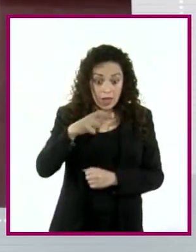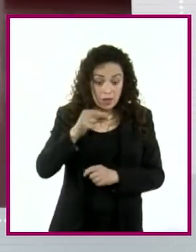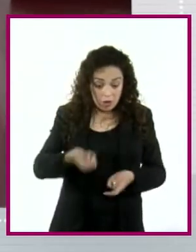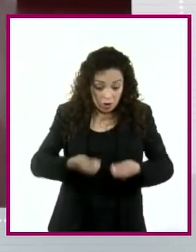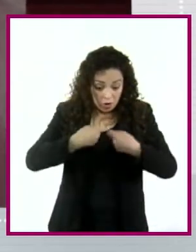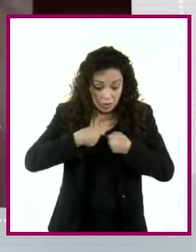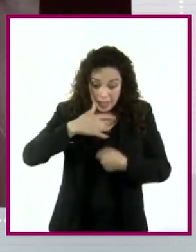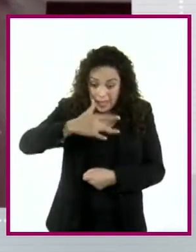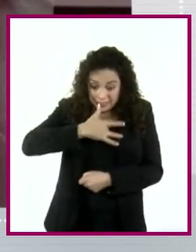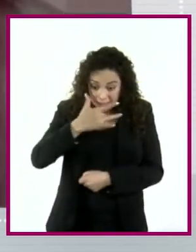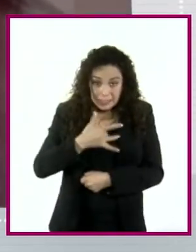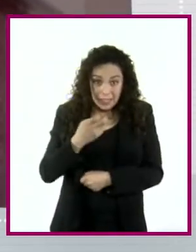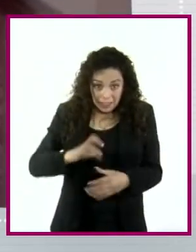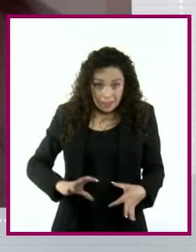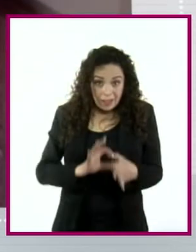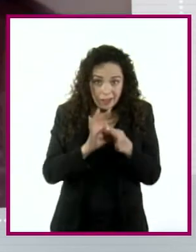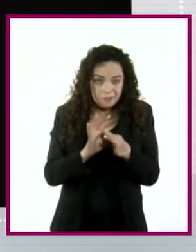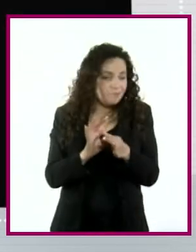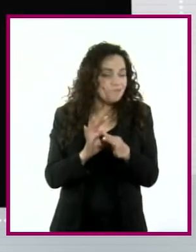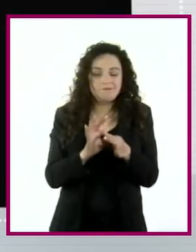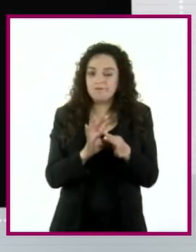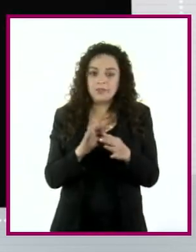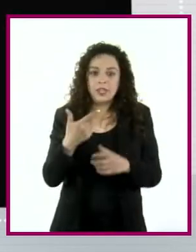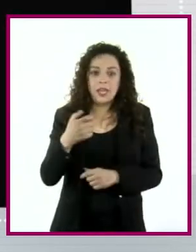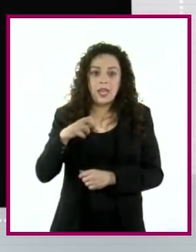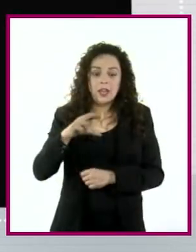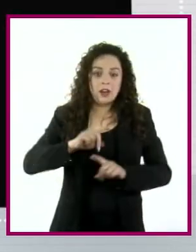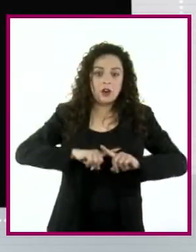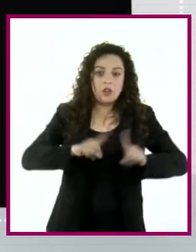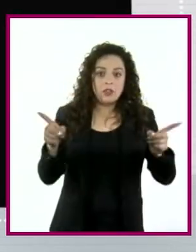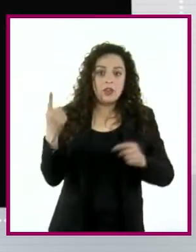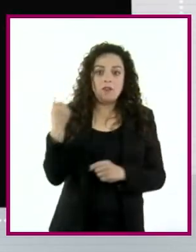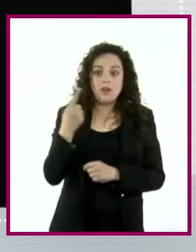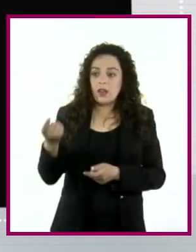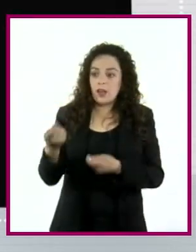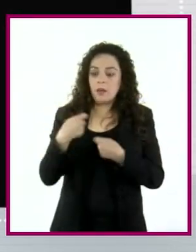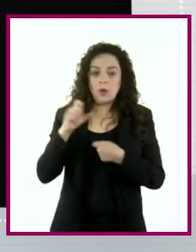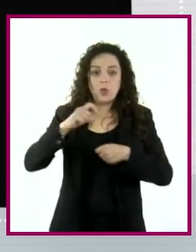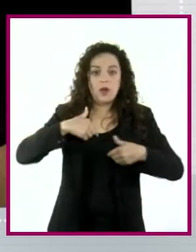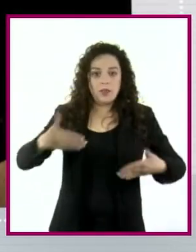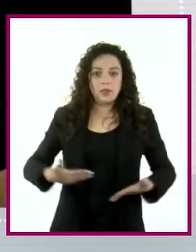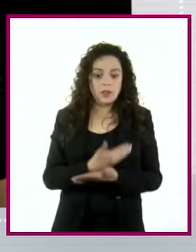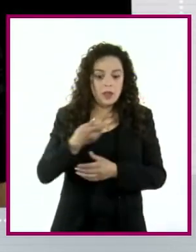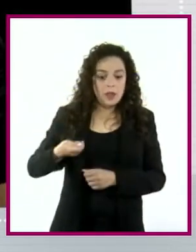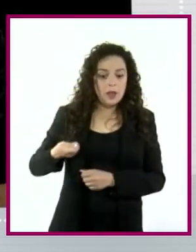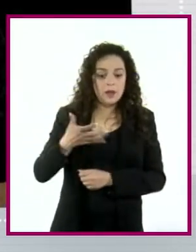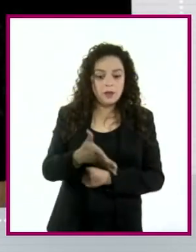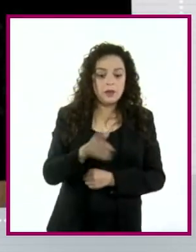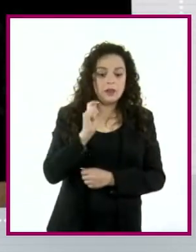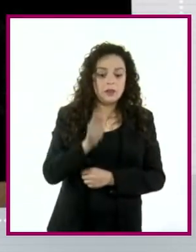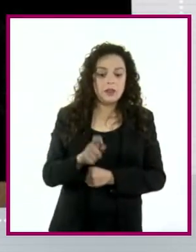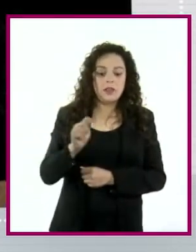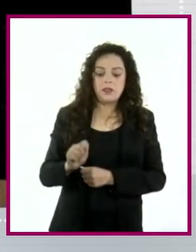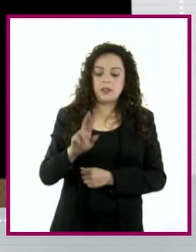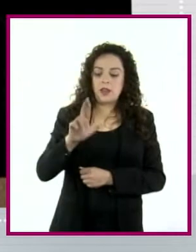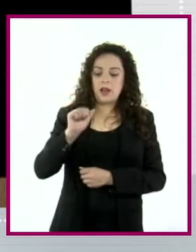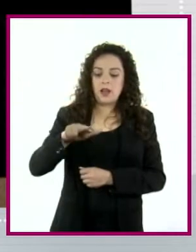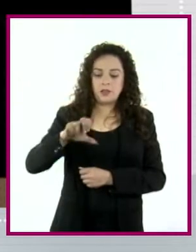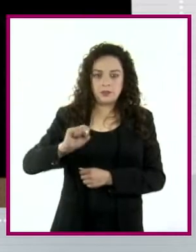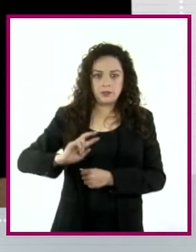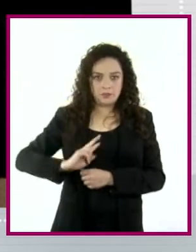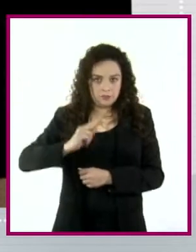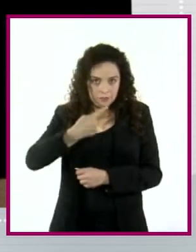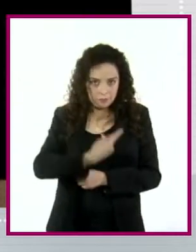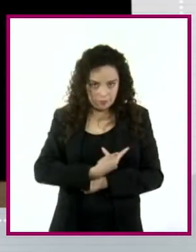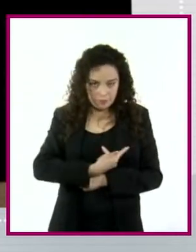las personas cuyo género es distinto al impuesto en el momento del nacimiento les nombramos personas trans o